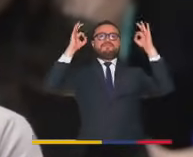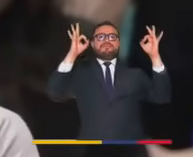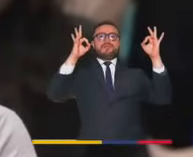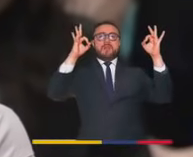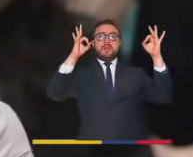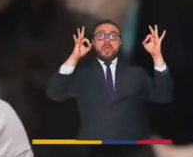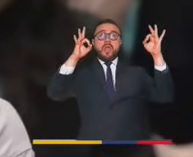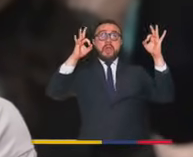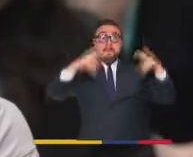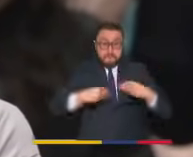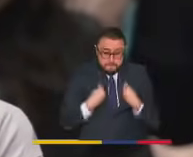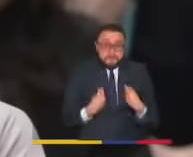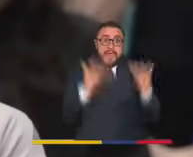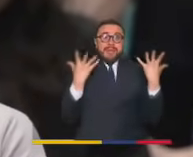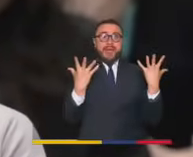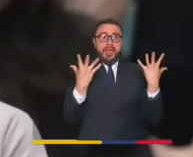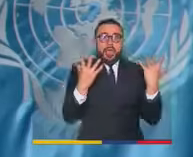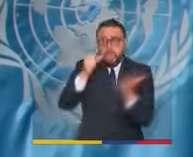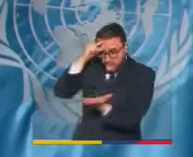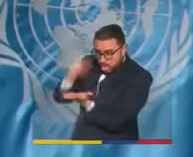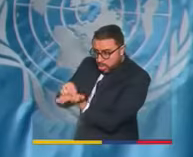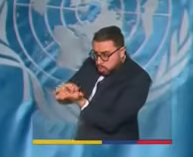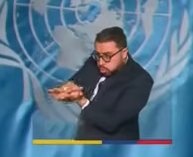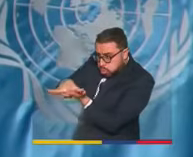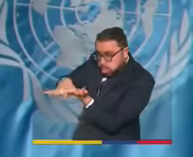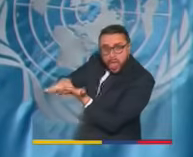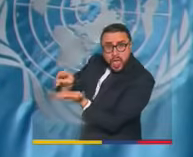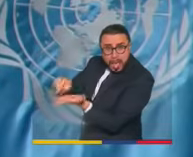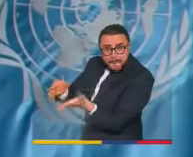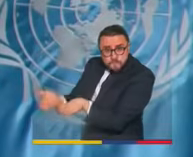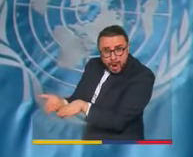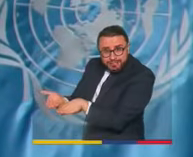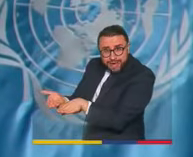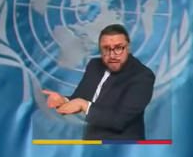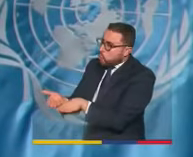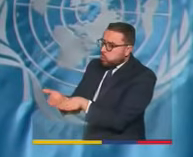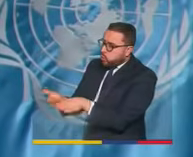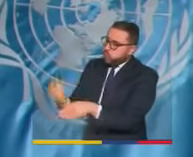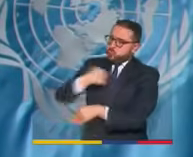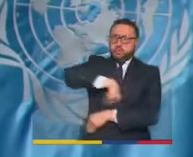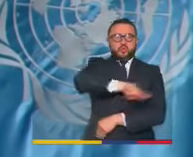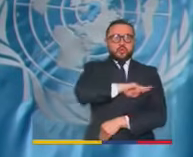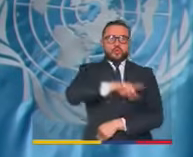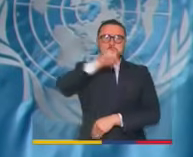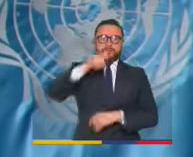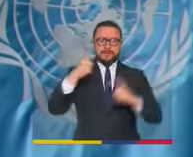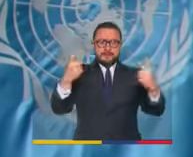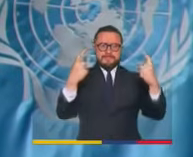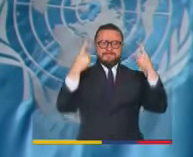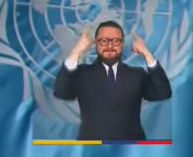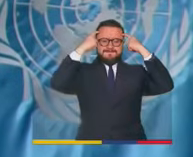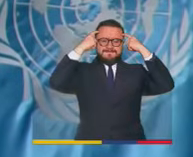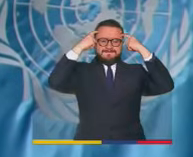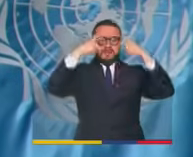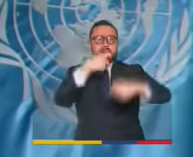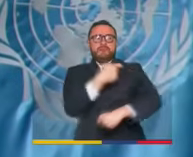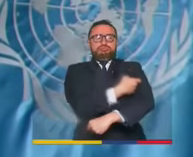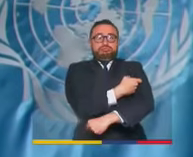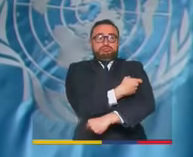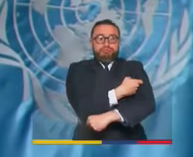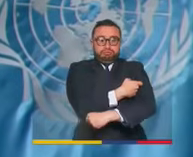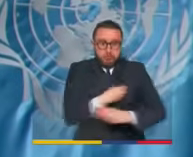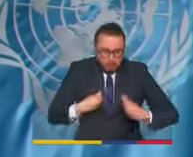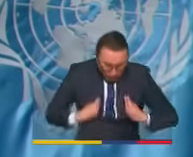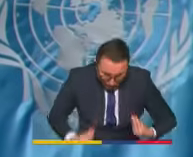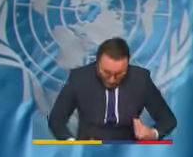artificial muerta, tenemos que usar la energía inteligente para expandir la vida, no para